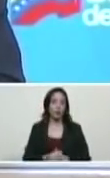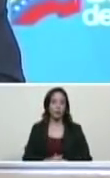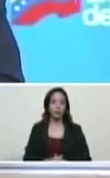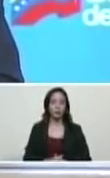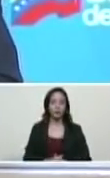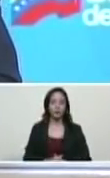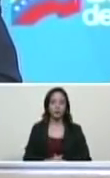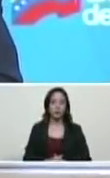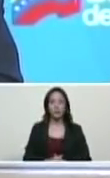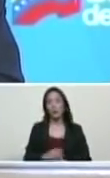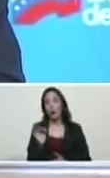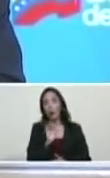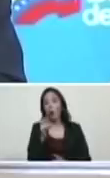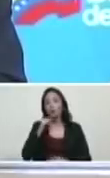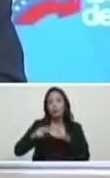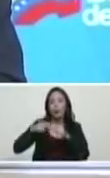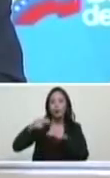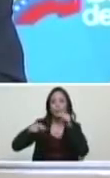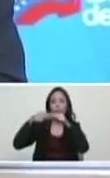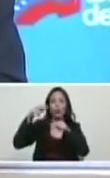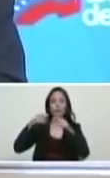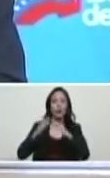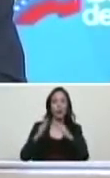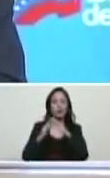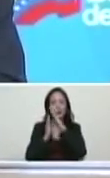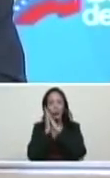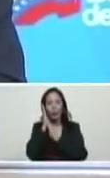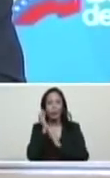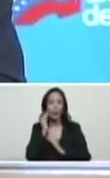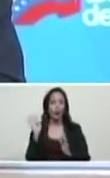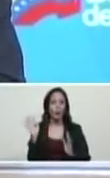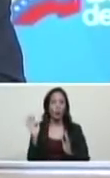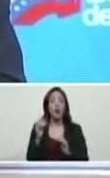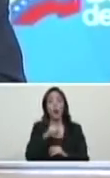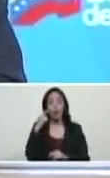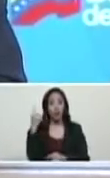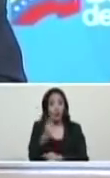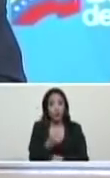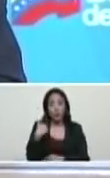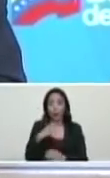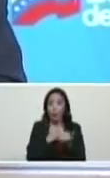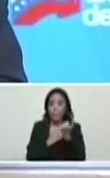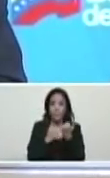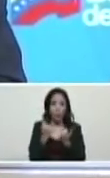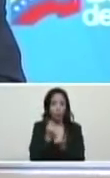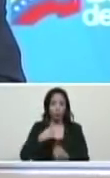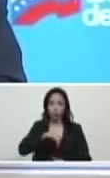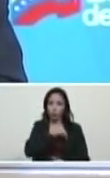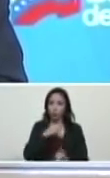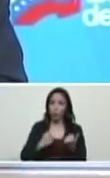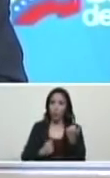de construir cabañas, etcétera, etcétera. Deben saber que tienen nuestro apoyo.